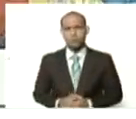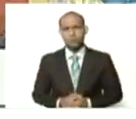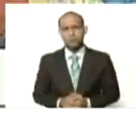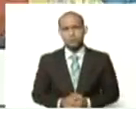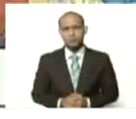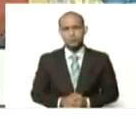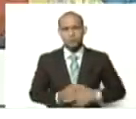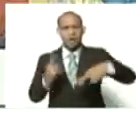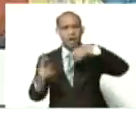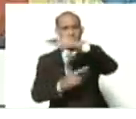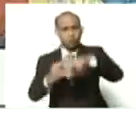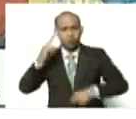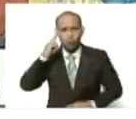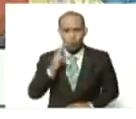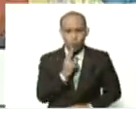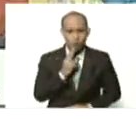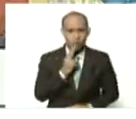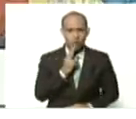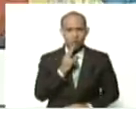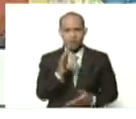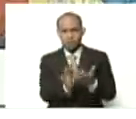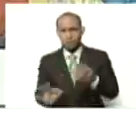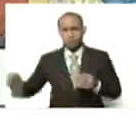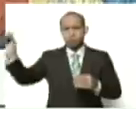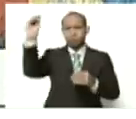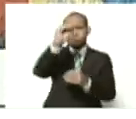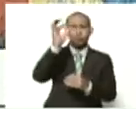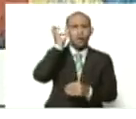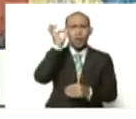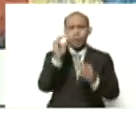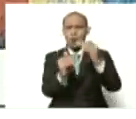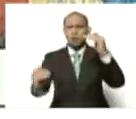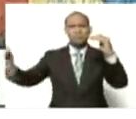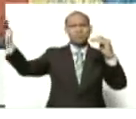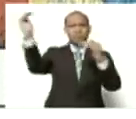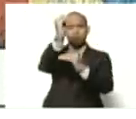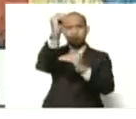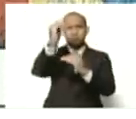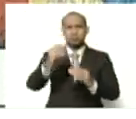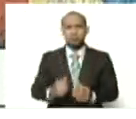La revolución bolivariana ha colocado a la mujer donde debe estar,